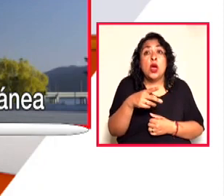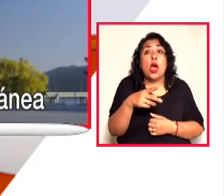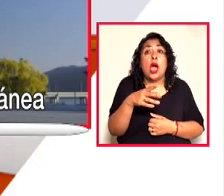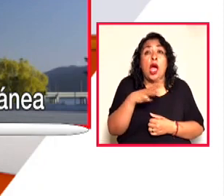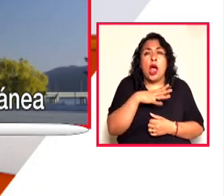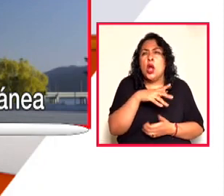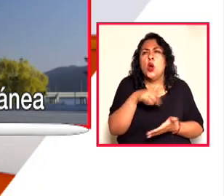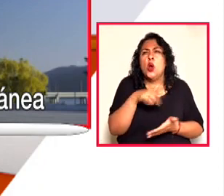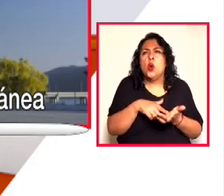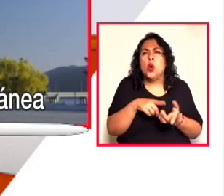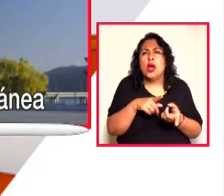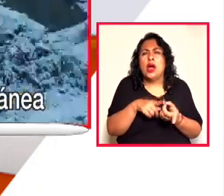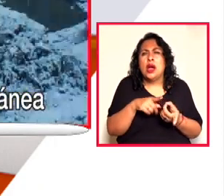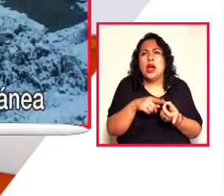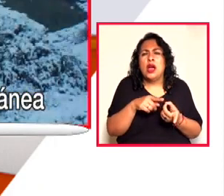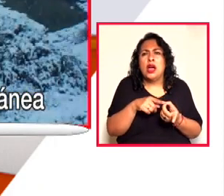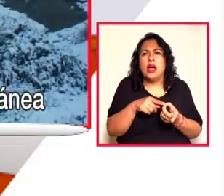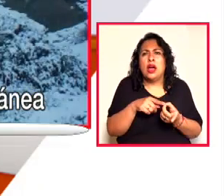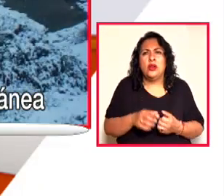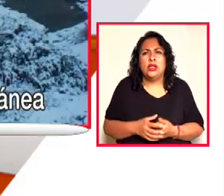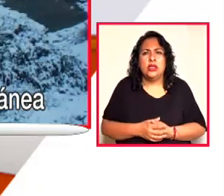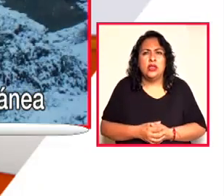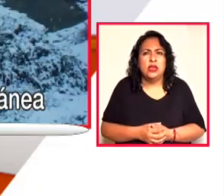por Editorial Aquino.